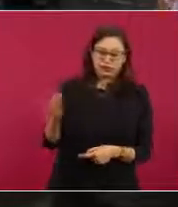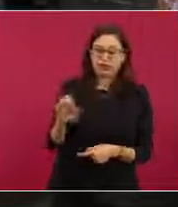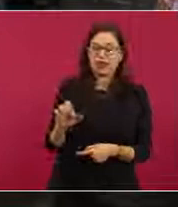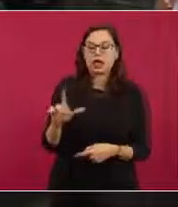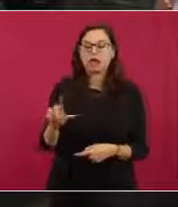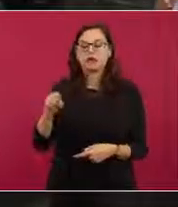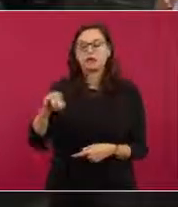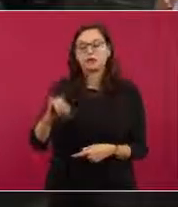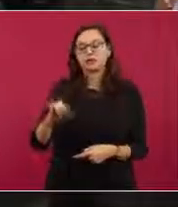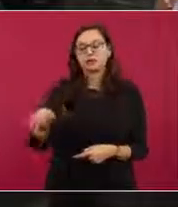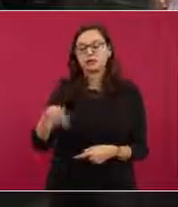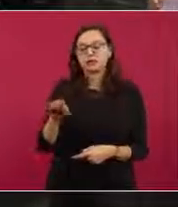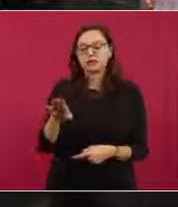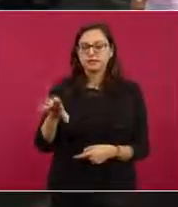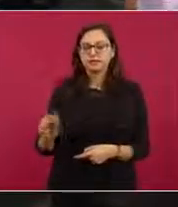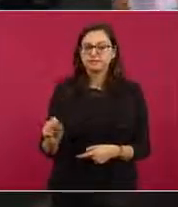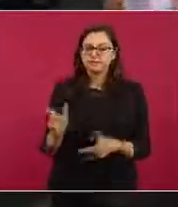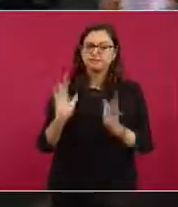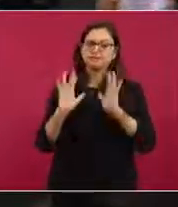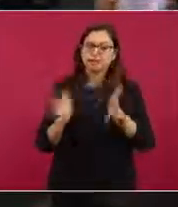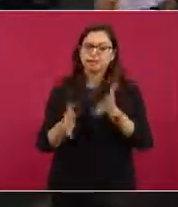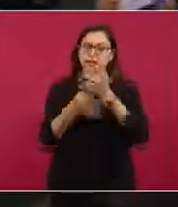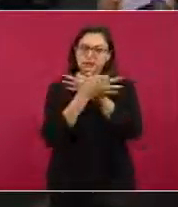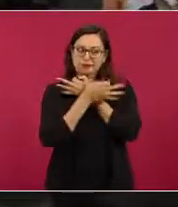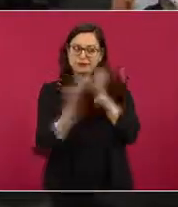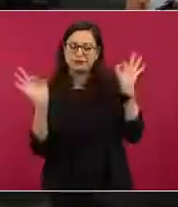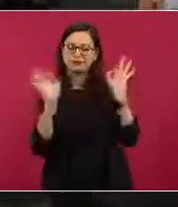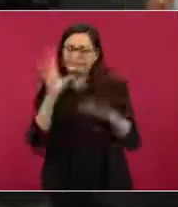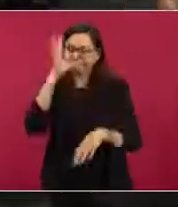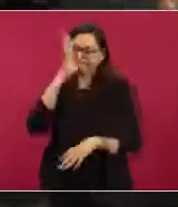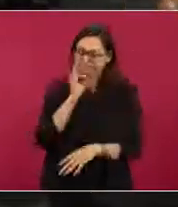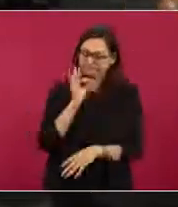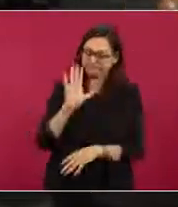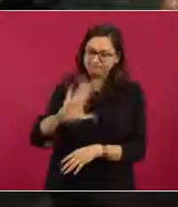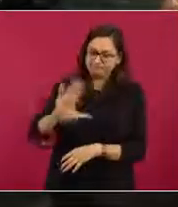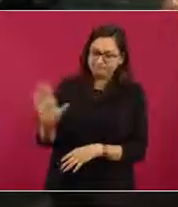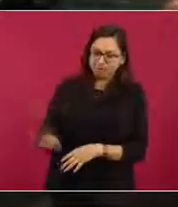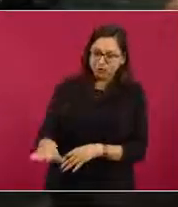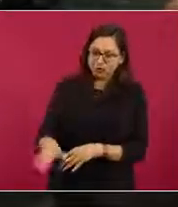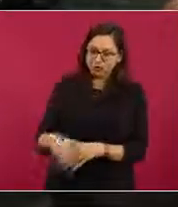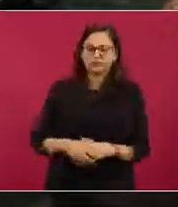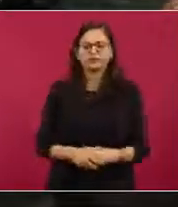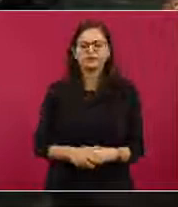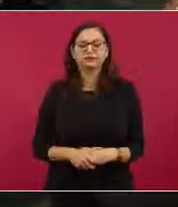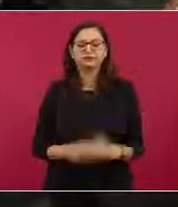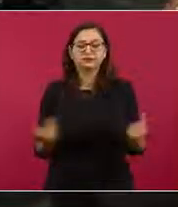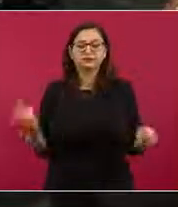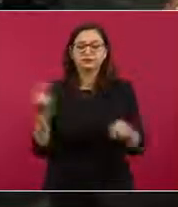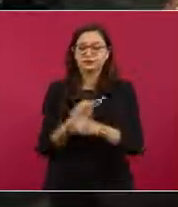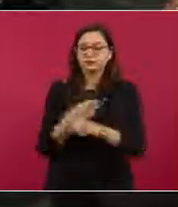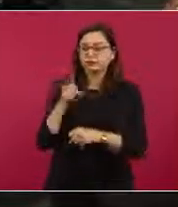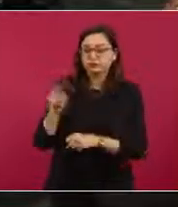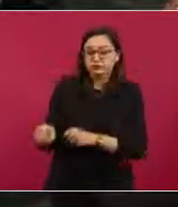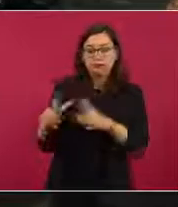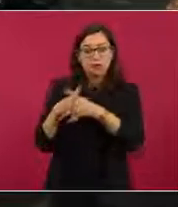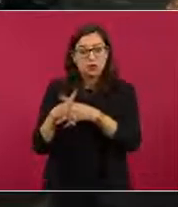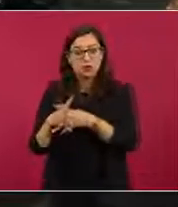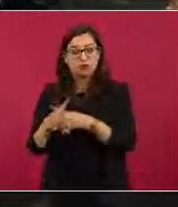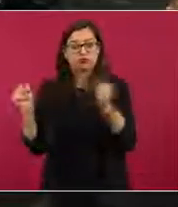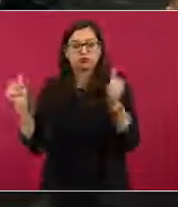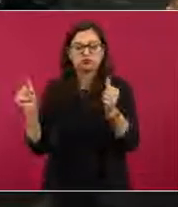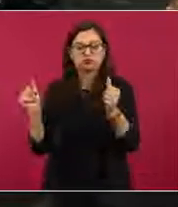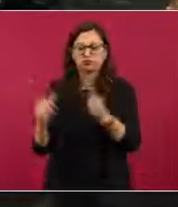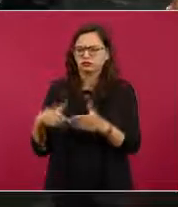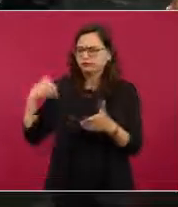Durante todo el proceso de la desaparición ha habido inconsistencias. Incluso ayer que fue